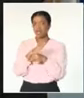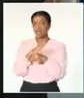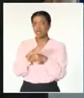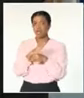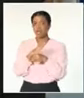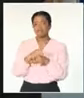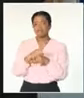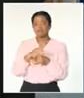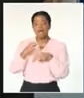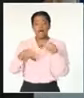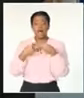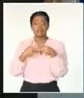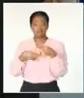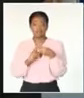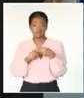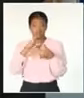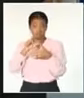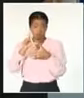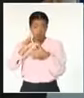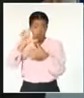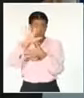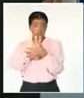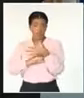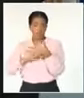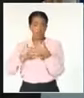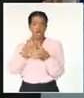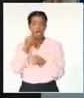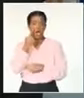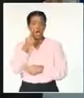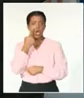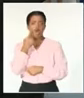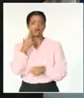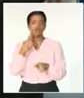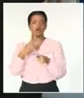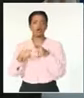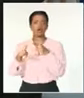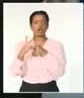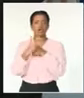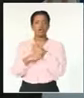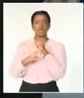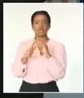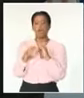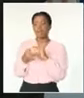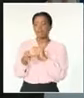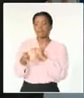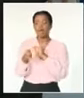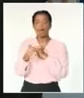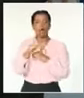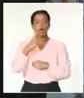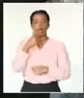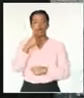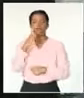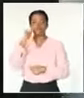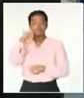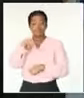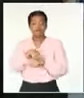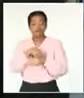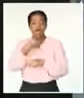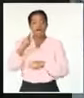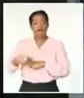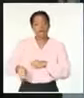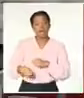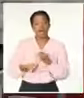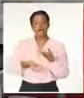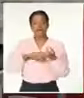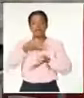primas latinoamericanas, que no se conocen en países vecinos. Y creo que eso es una gran oportunidad también para potenciar